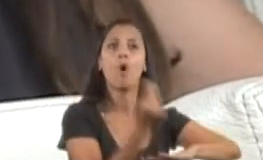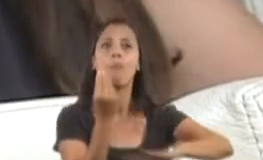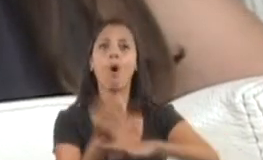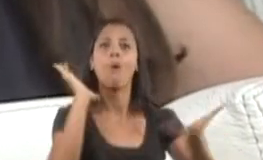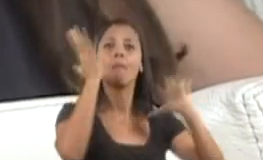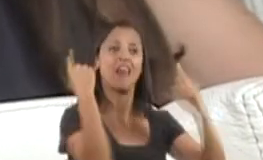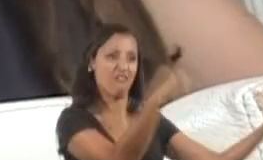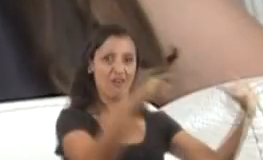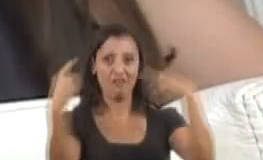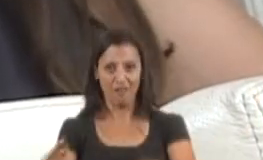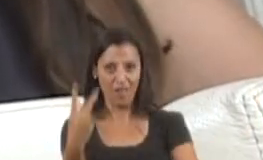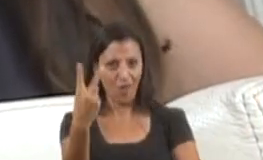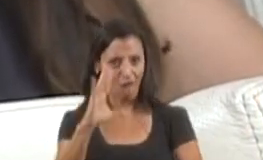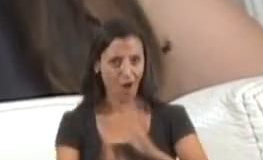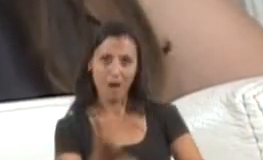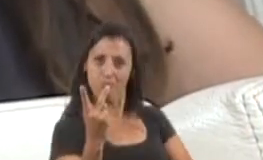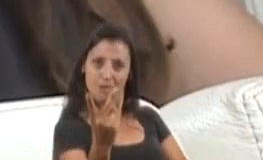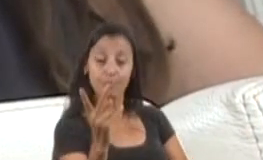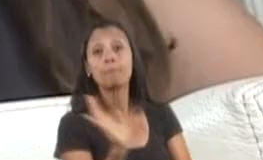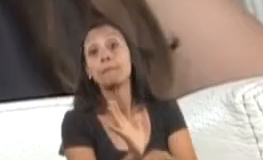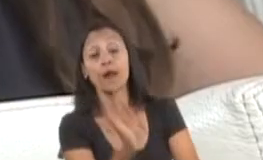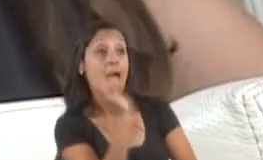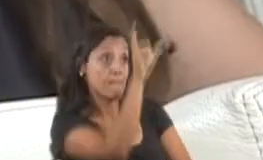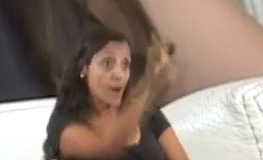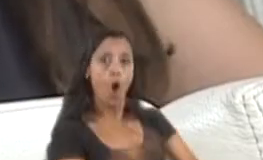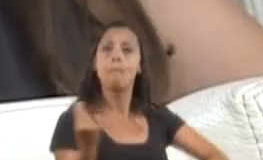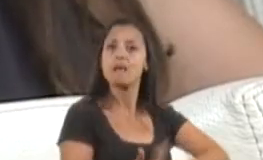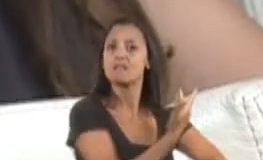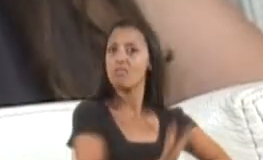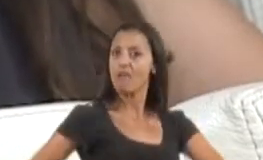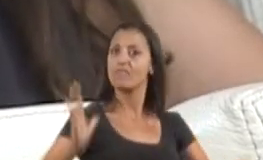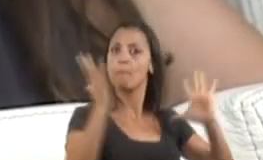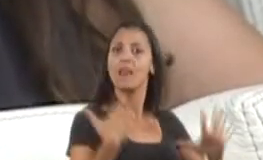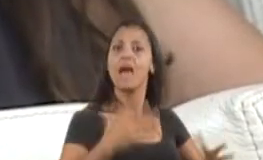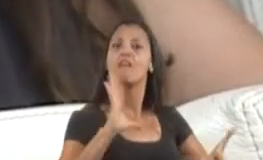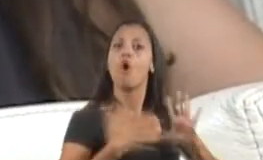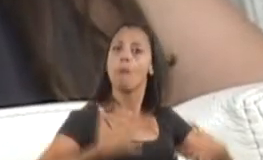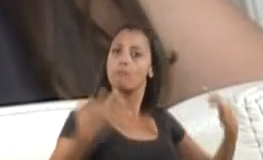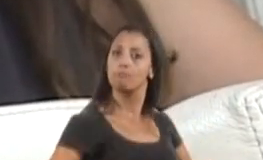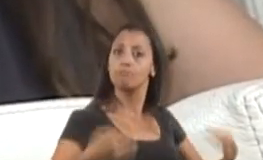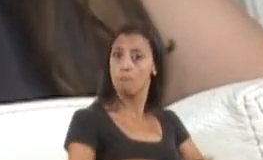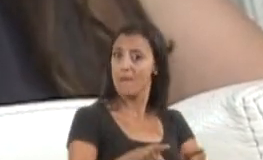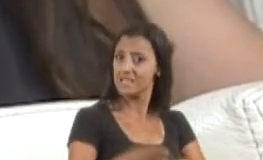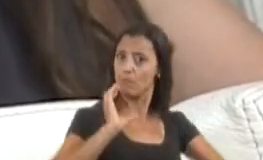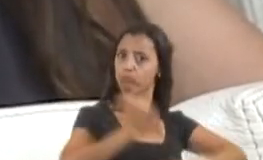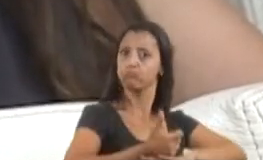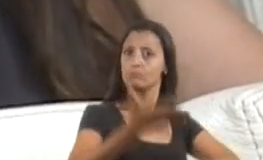Un Milei más institucional, como pudo verse en el discurso que